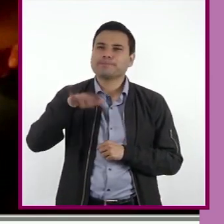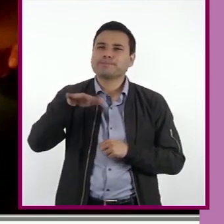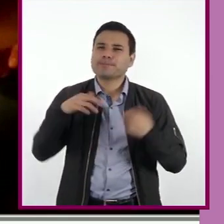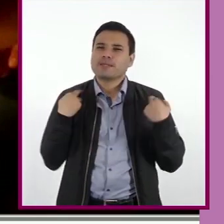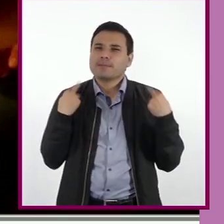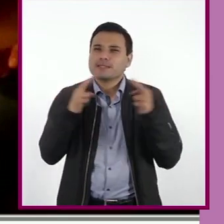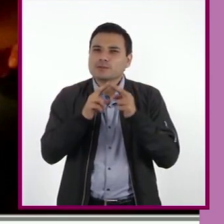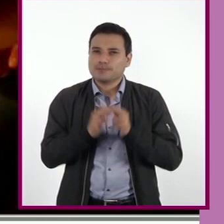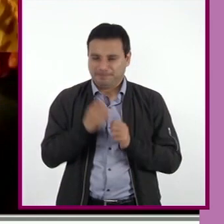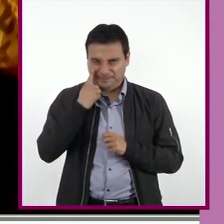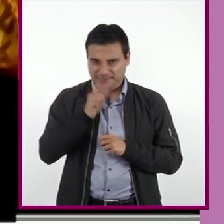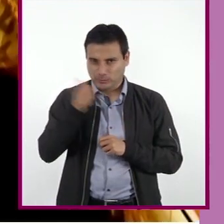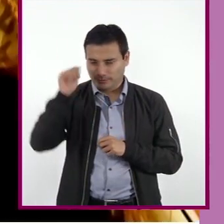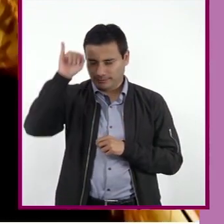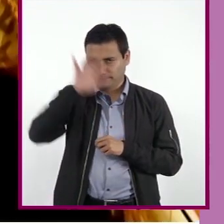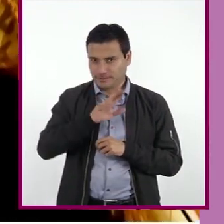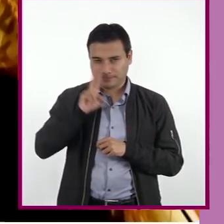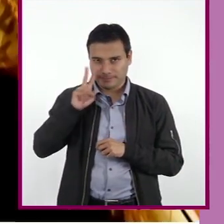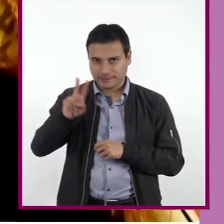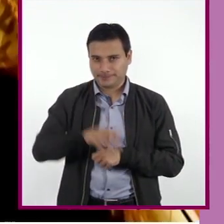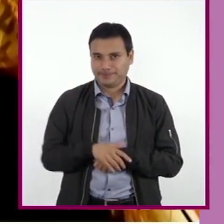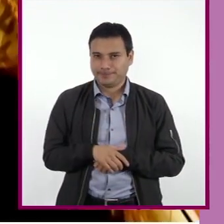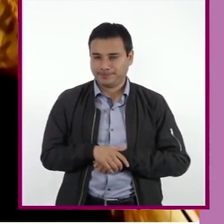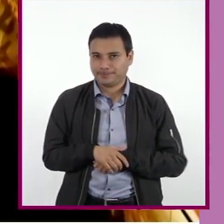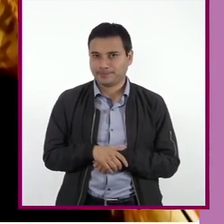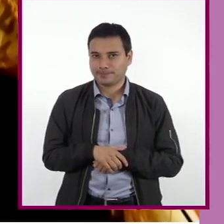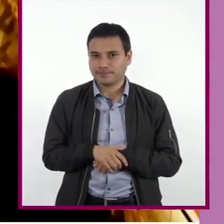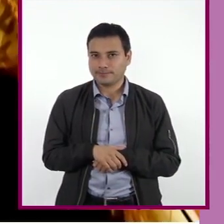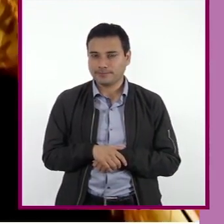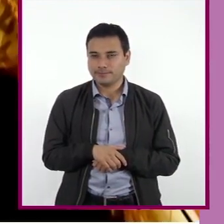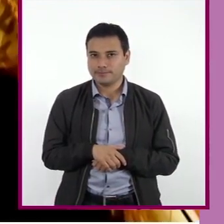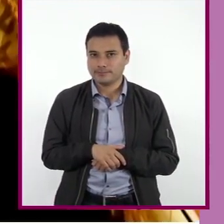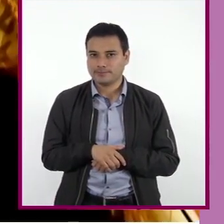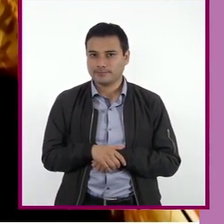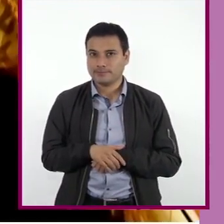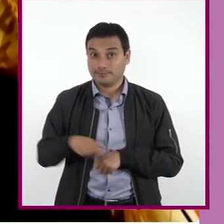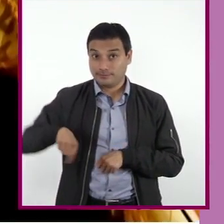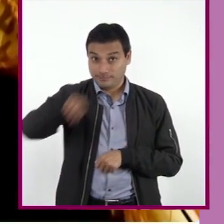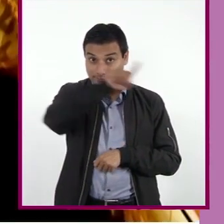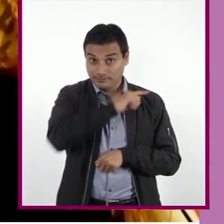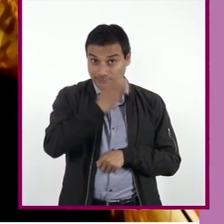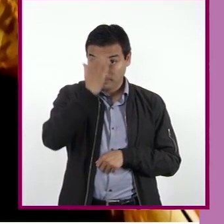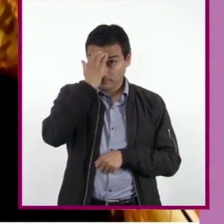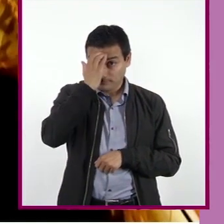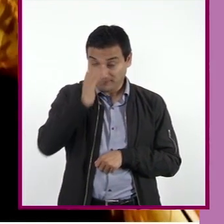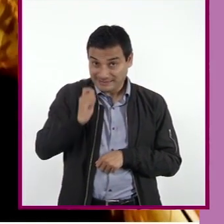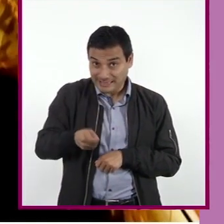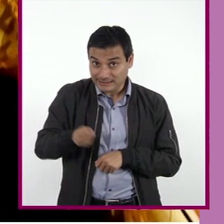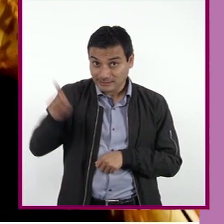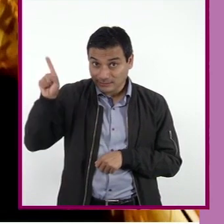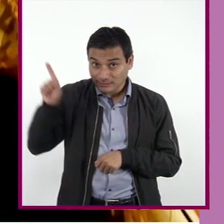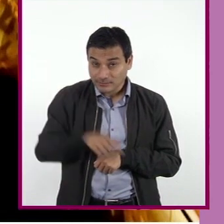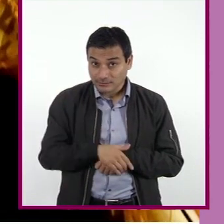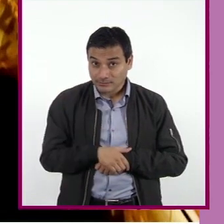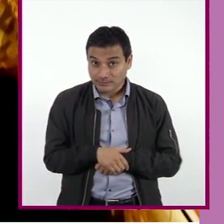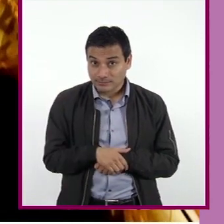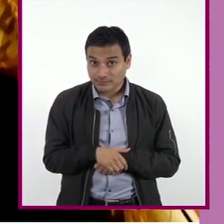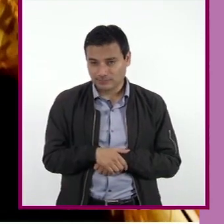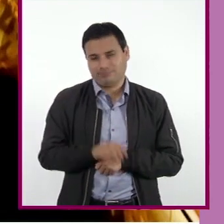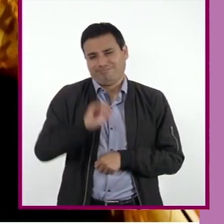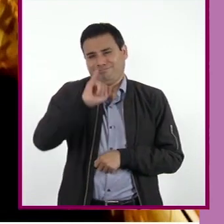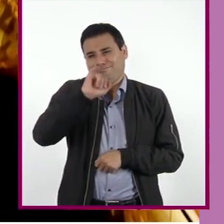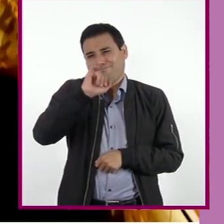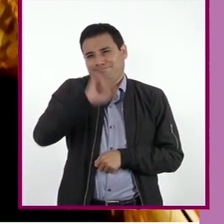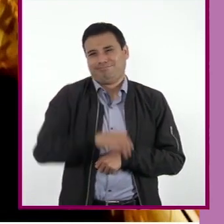parece esta otra imagen? ¿Ustedes en casa identifican cuál es? Por